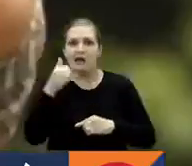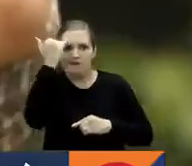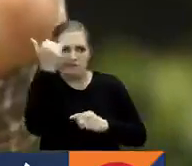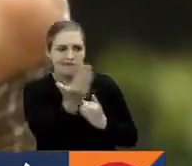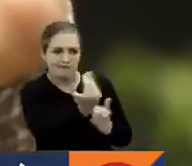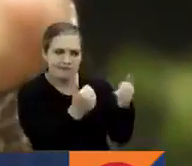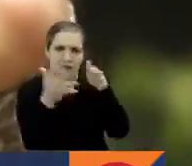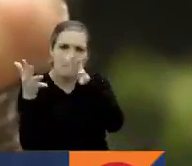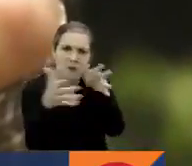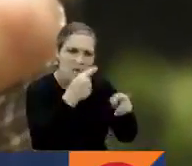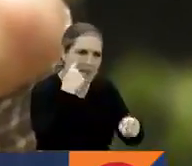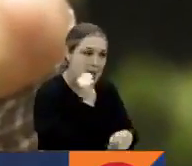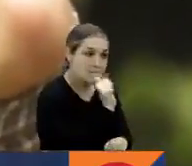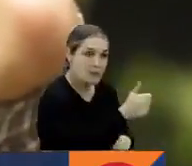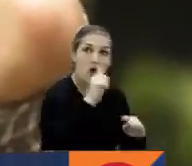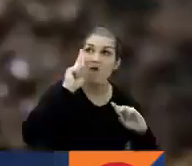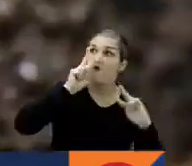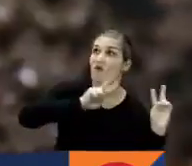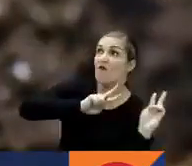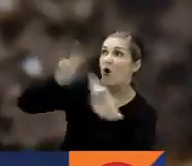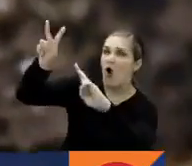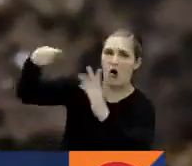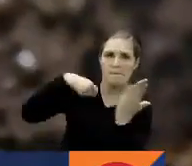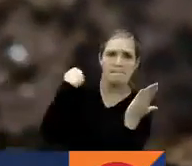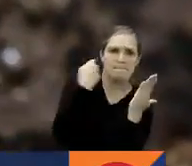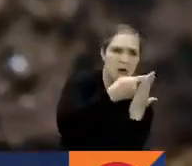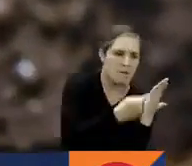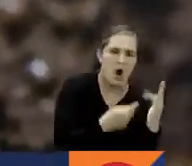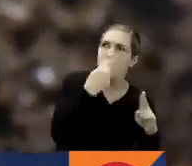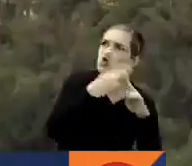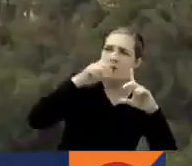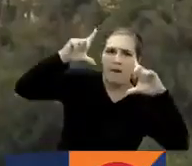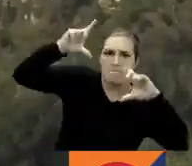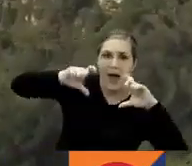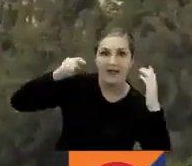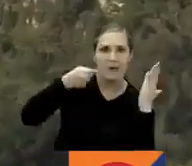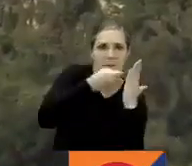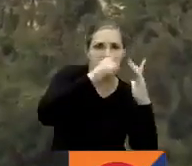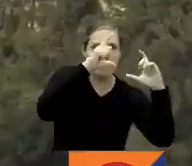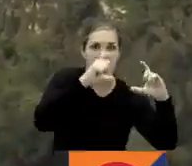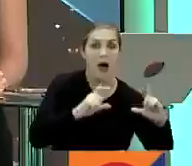proceso de avistamiento y procesamiento de información biológica en un territorio con potencial ecoturístico